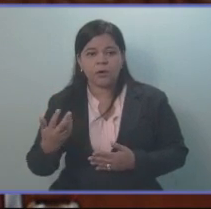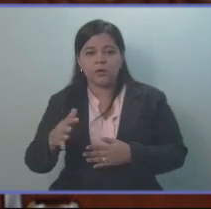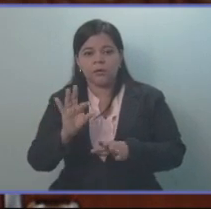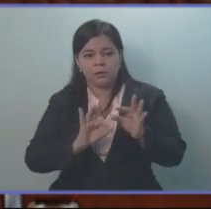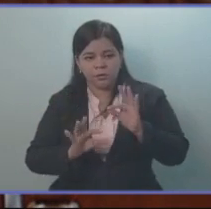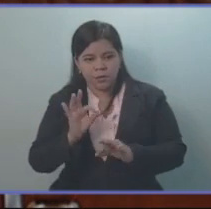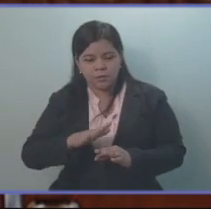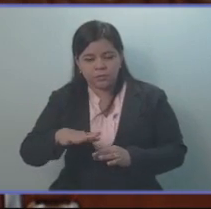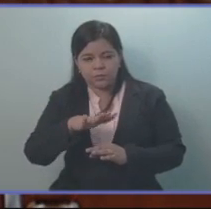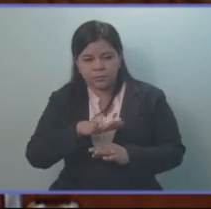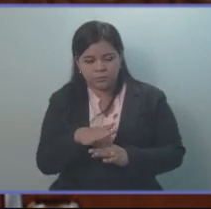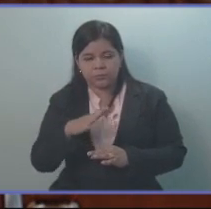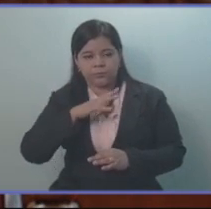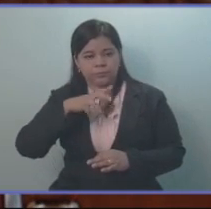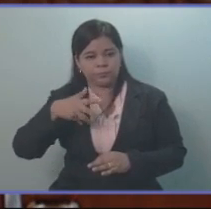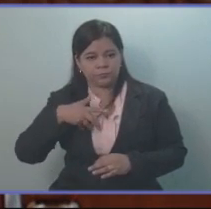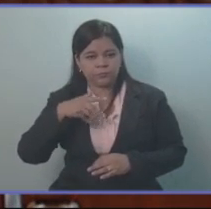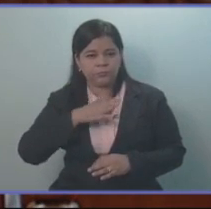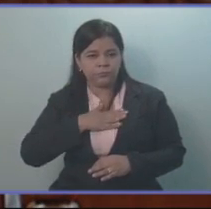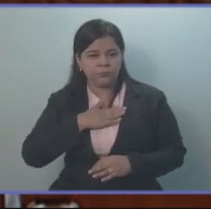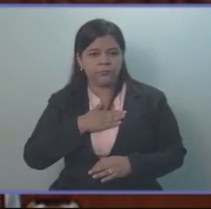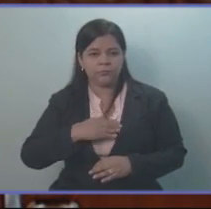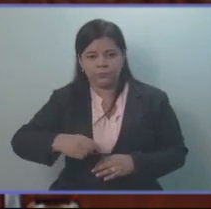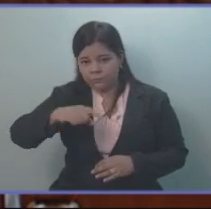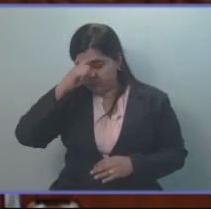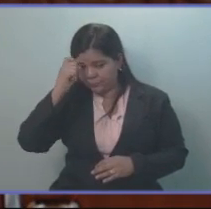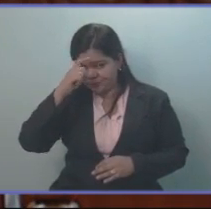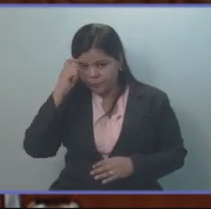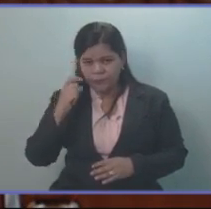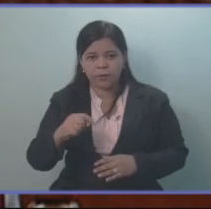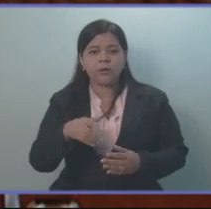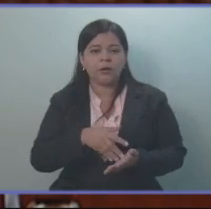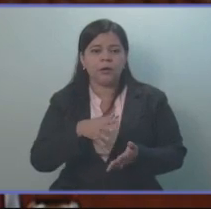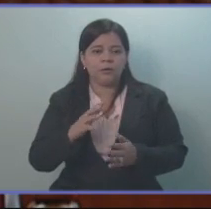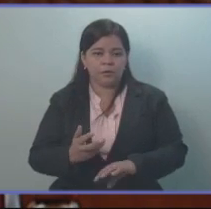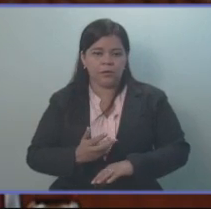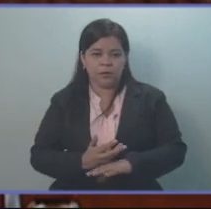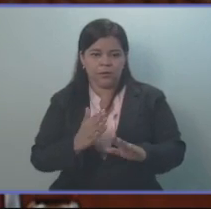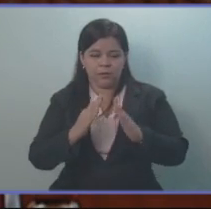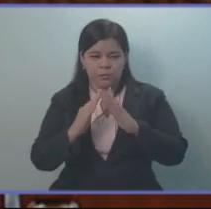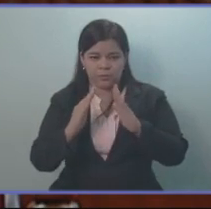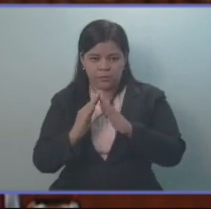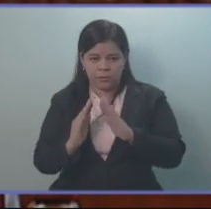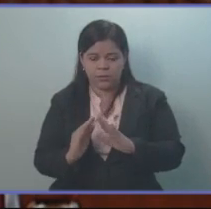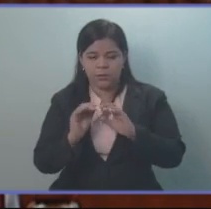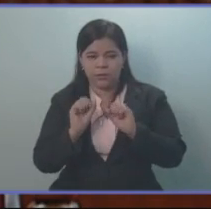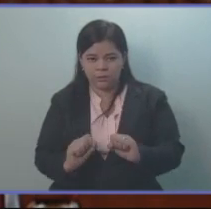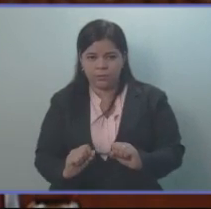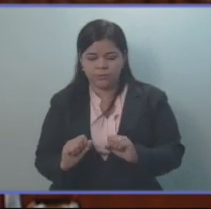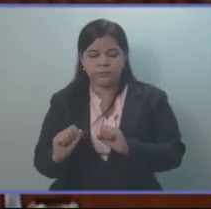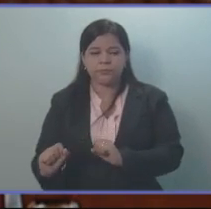inmuebles propiedad del Estado en el ramo de obras públicas, transporte y vivienda y desarrollo urbano sean